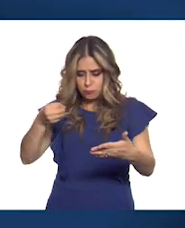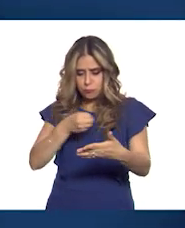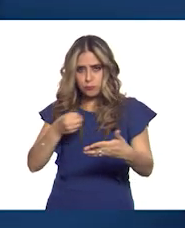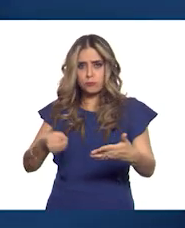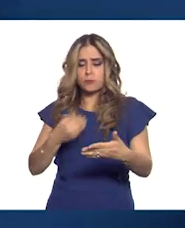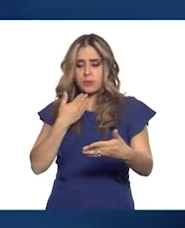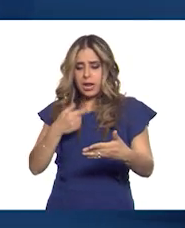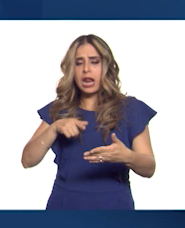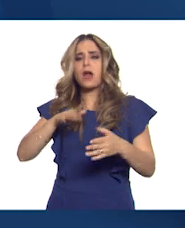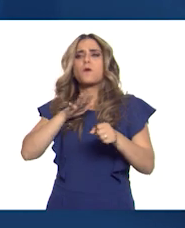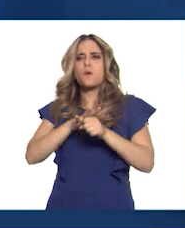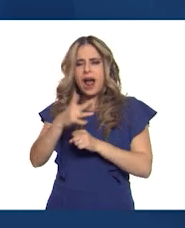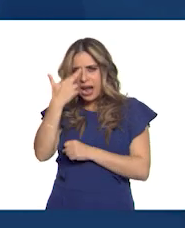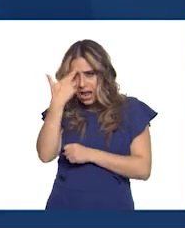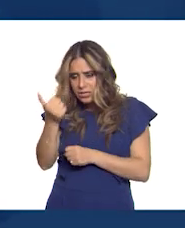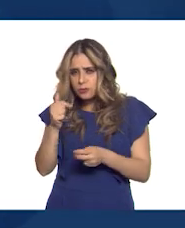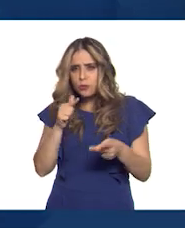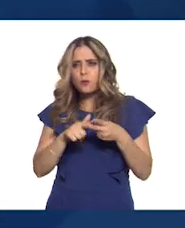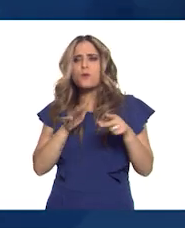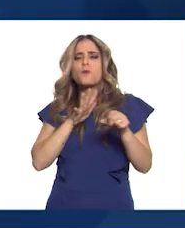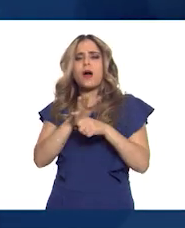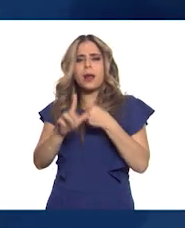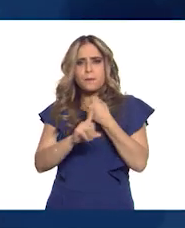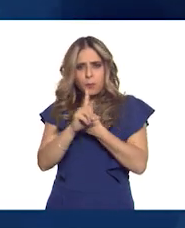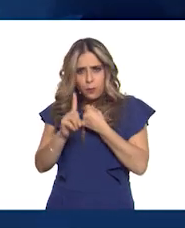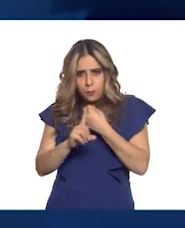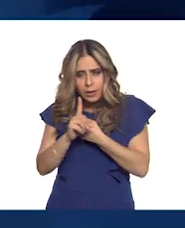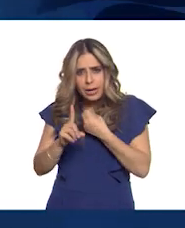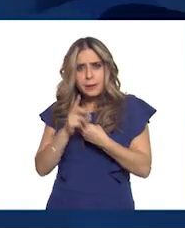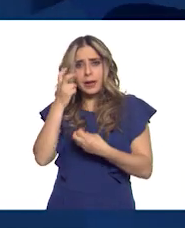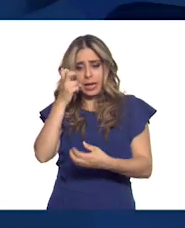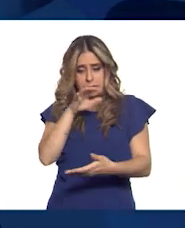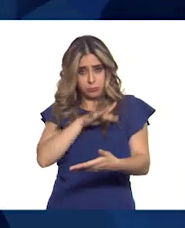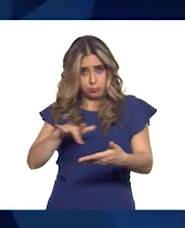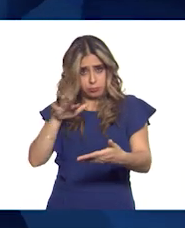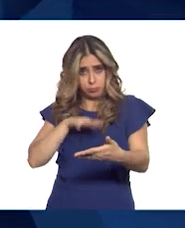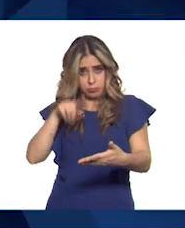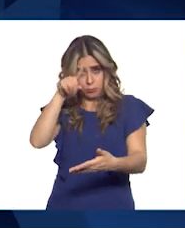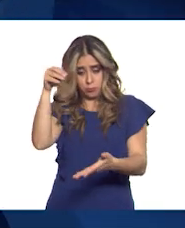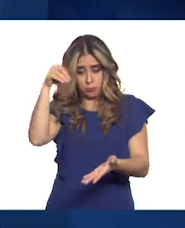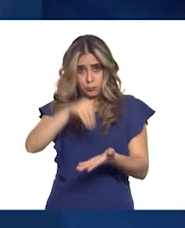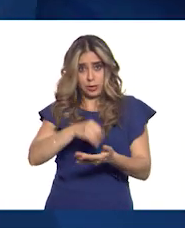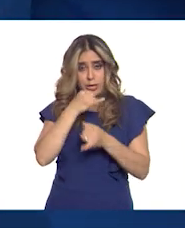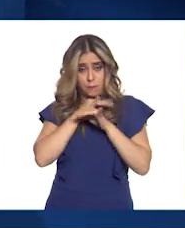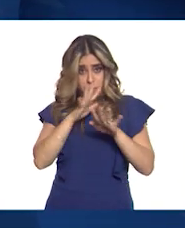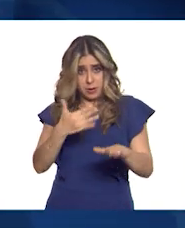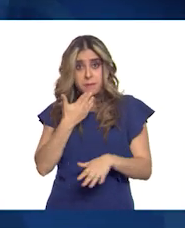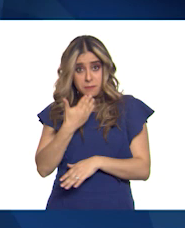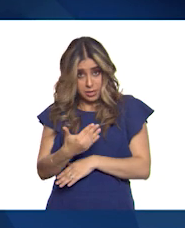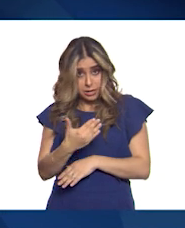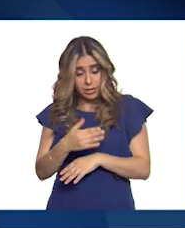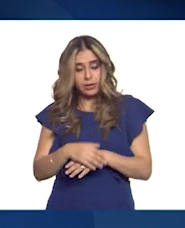las causas y consecuencias. Se argumentan con la información. Se